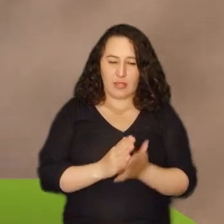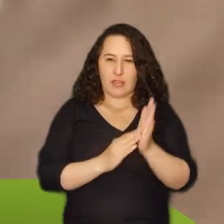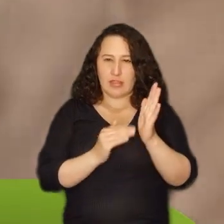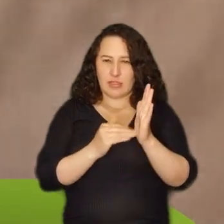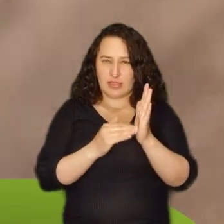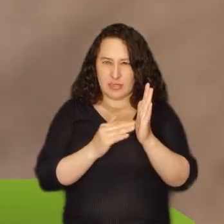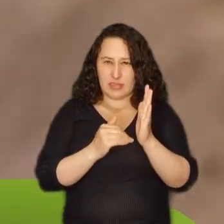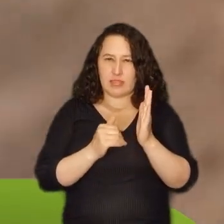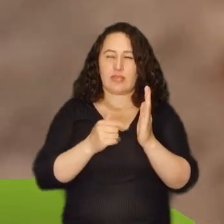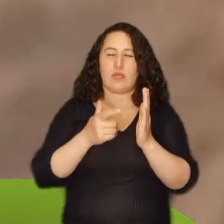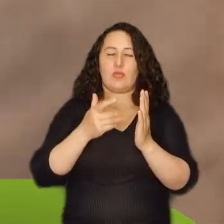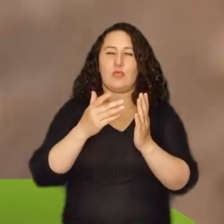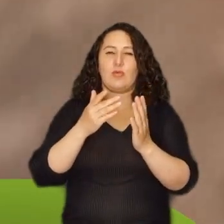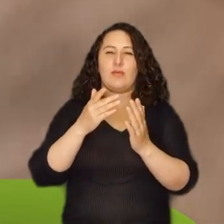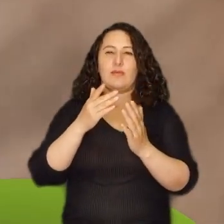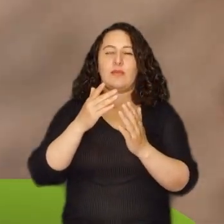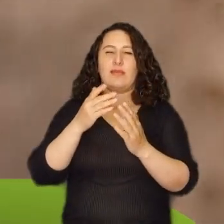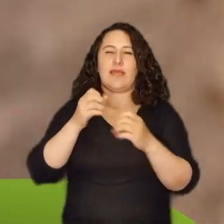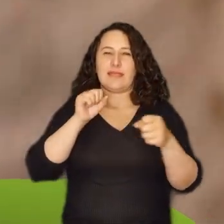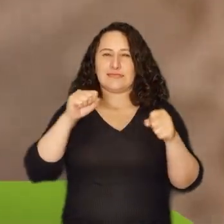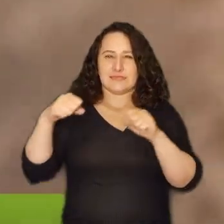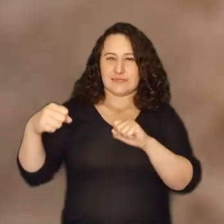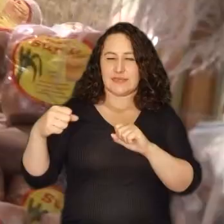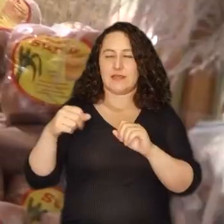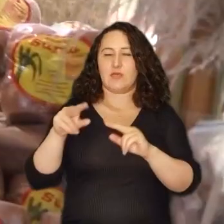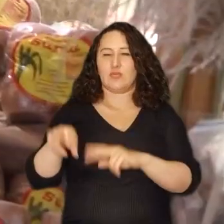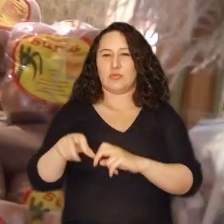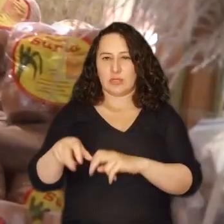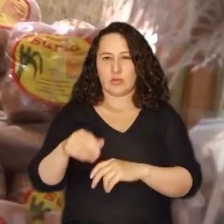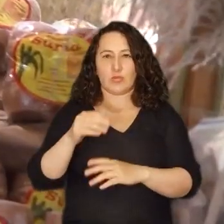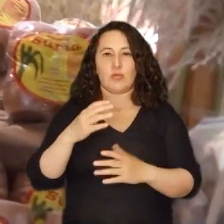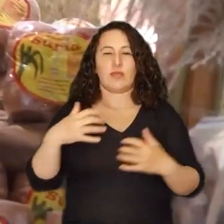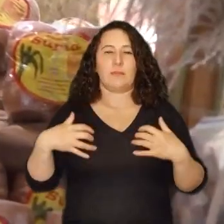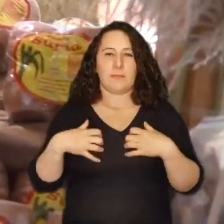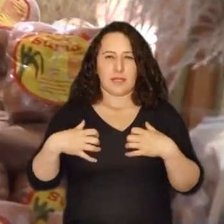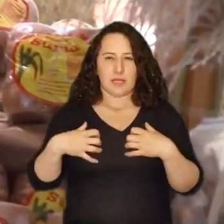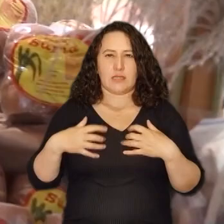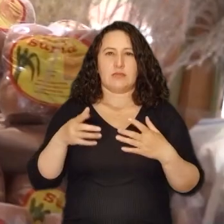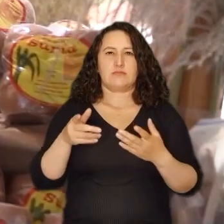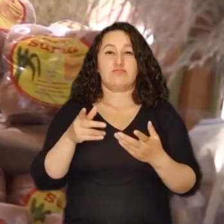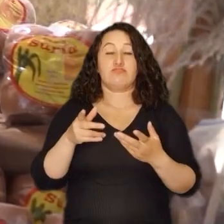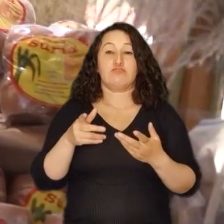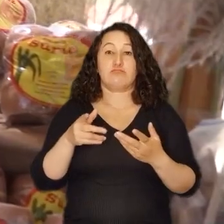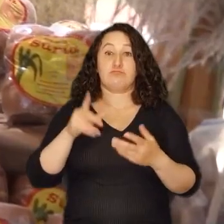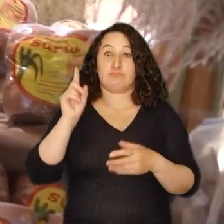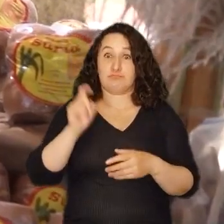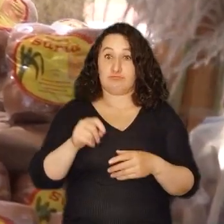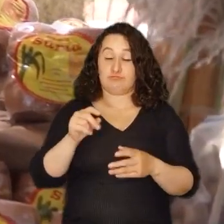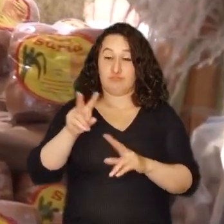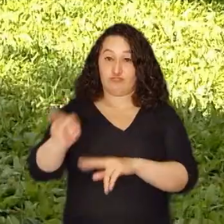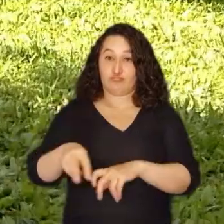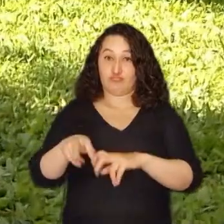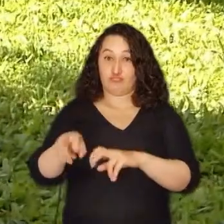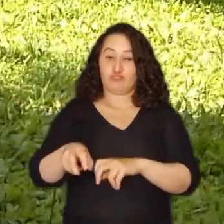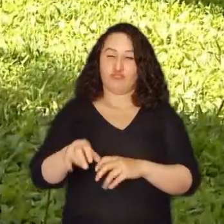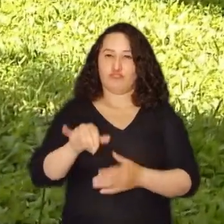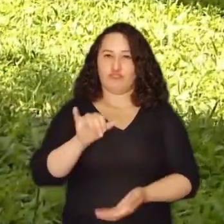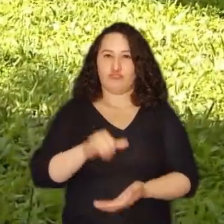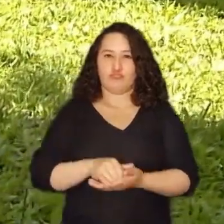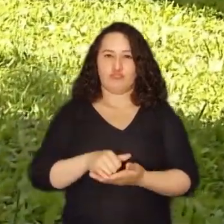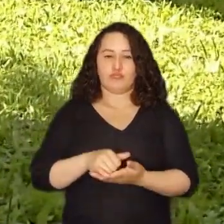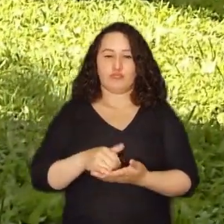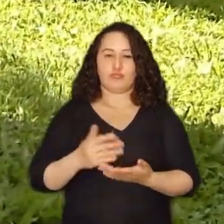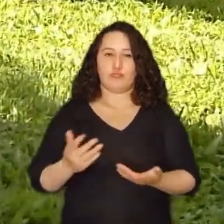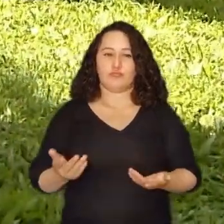caña, con otros cultivos, con los mismos animales. Se hace necesario cultivar y al mismo tiempo